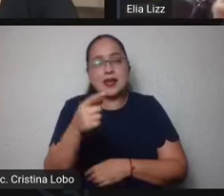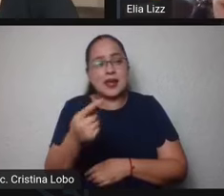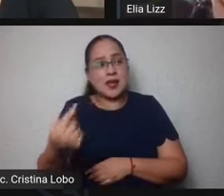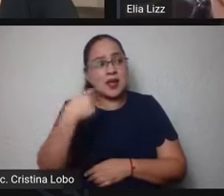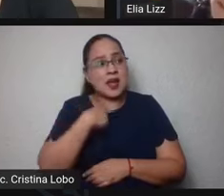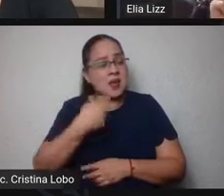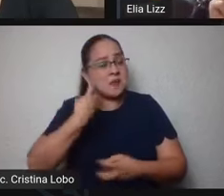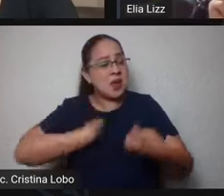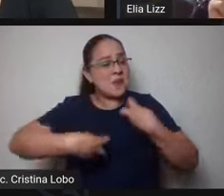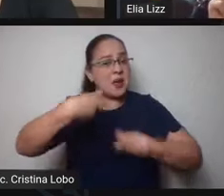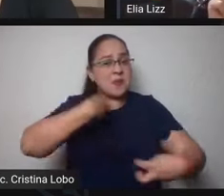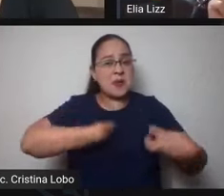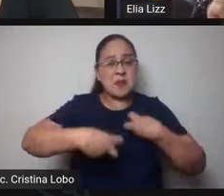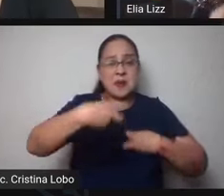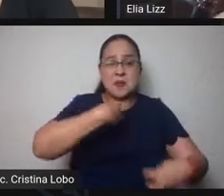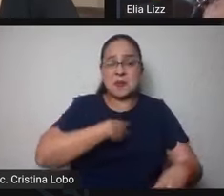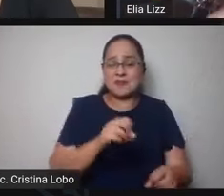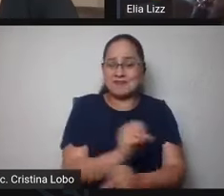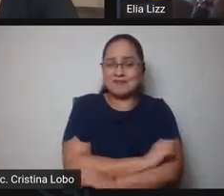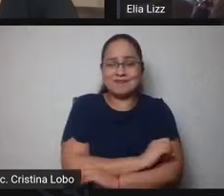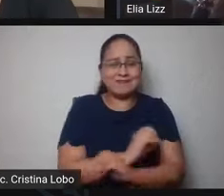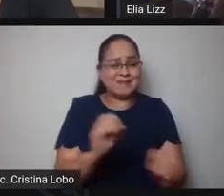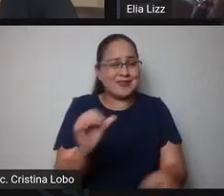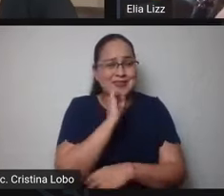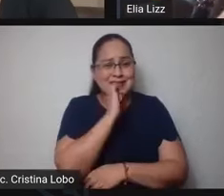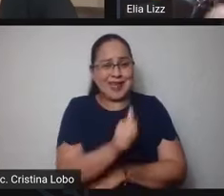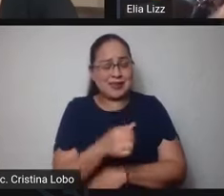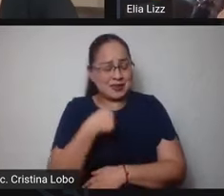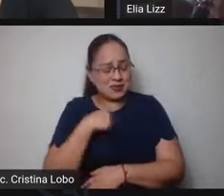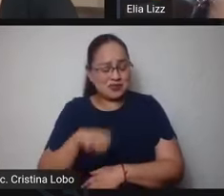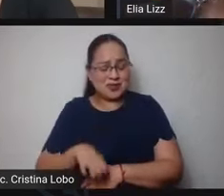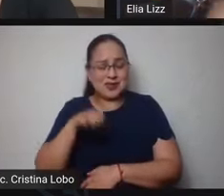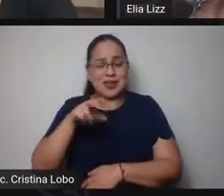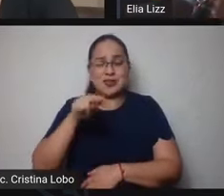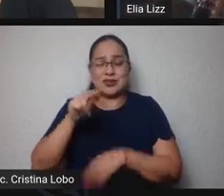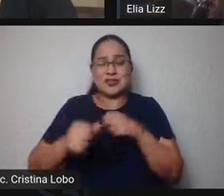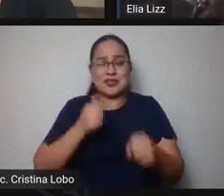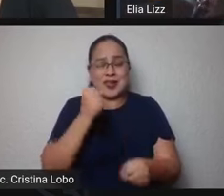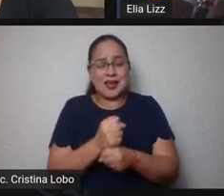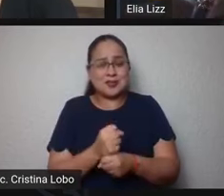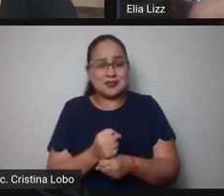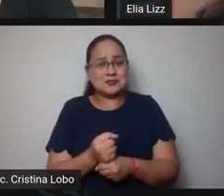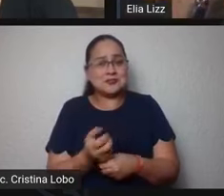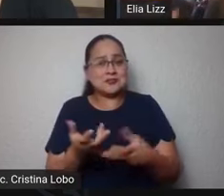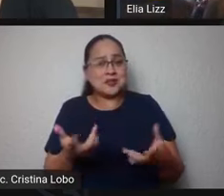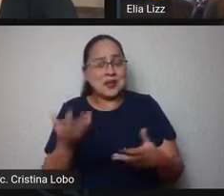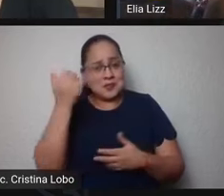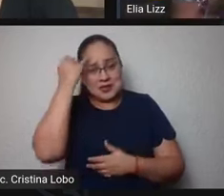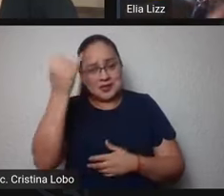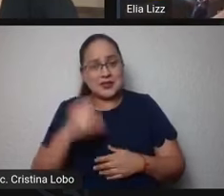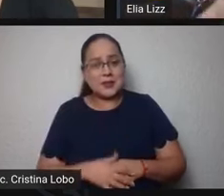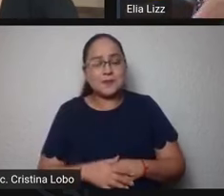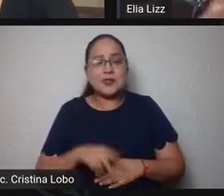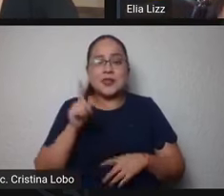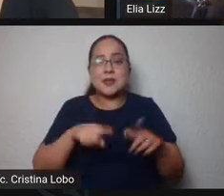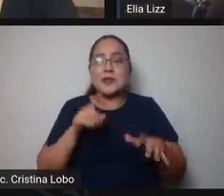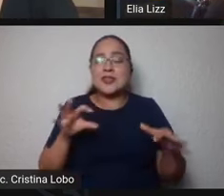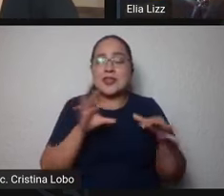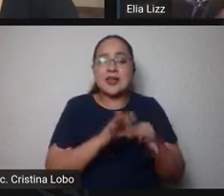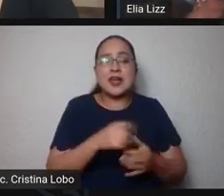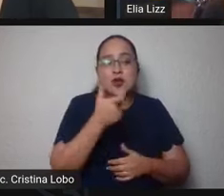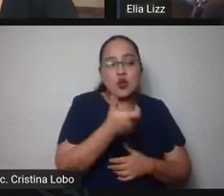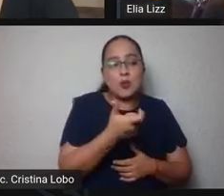a juzgar mis niñitos y mis niñitas, ¿eh? A mi edad, no, también habría que ver si a lo mejor la dependencia económica por